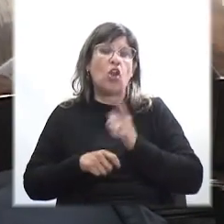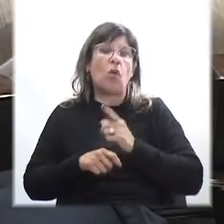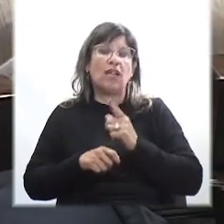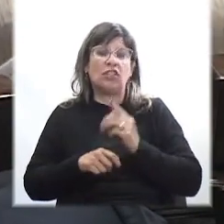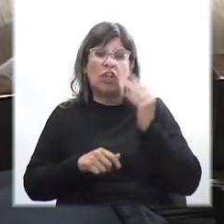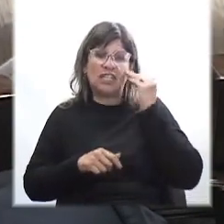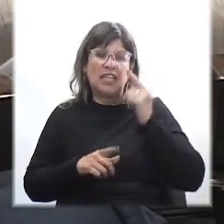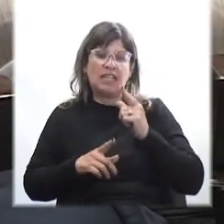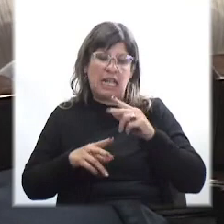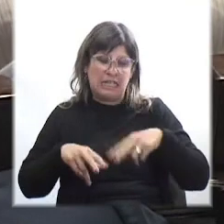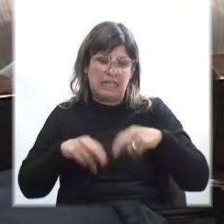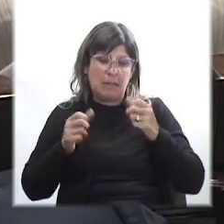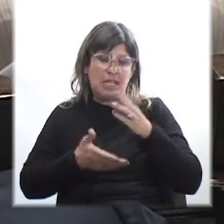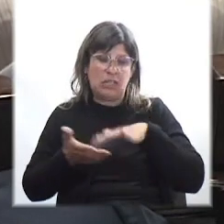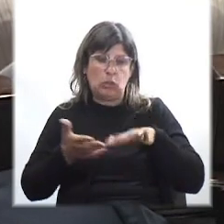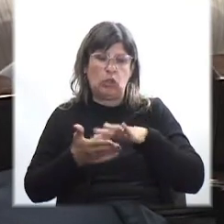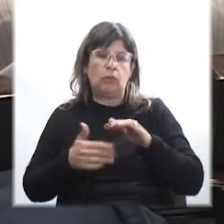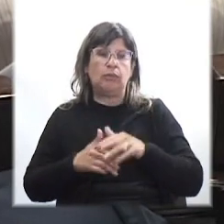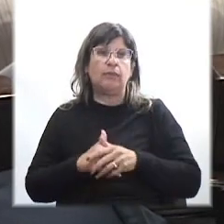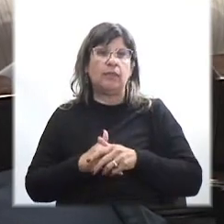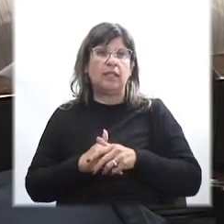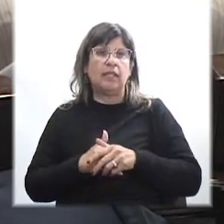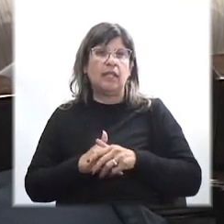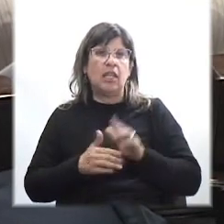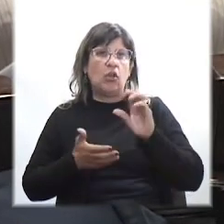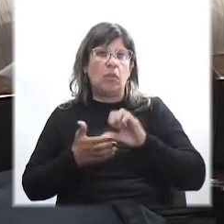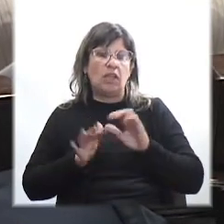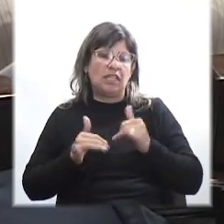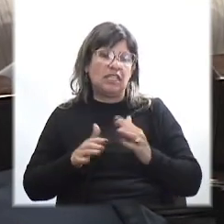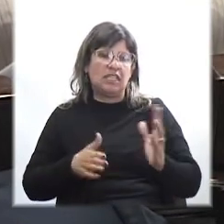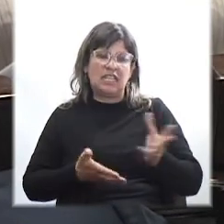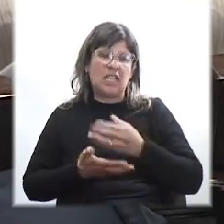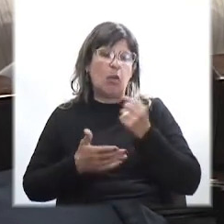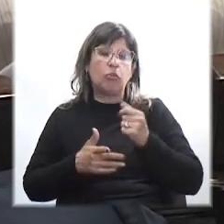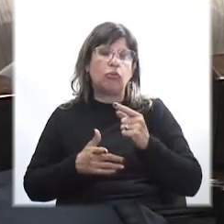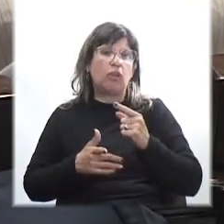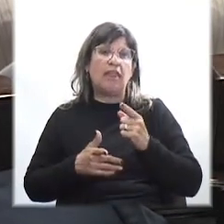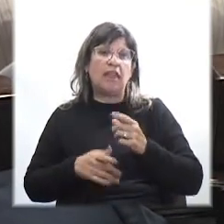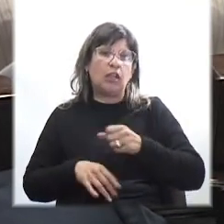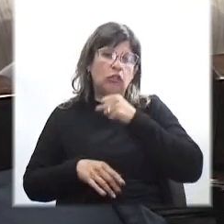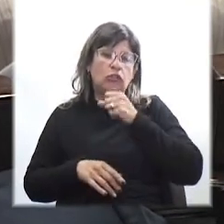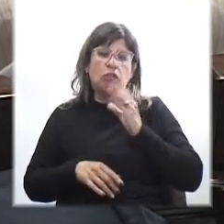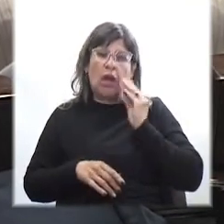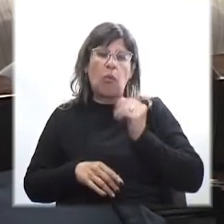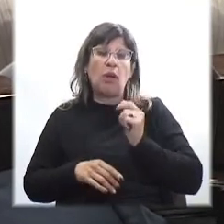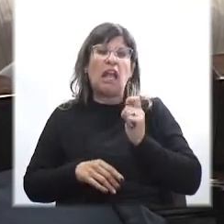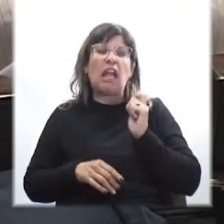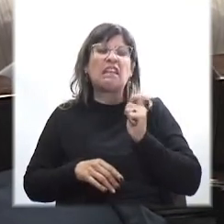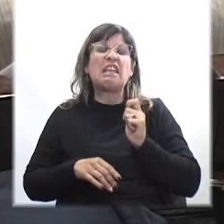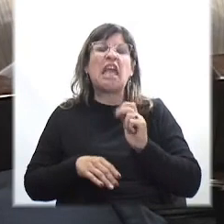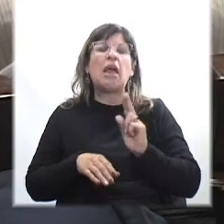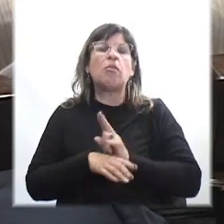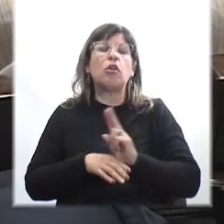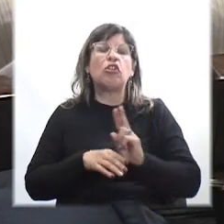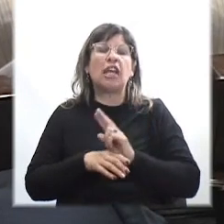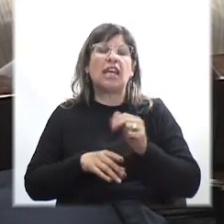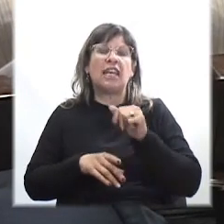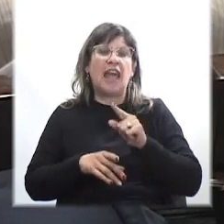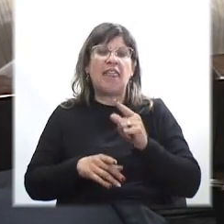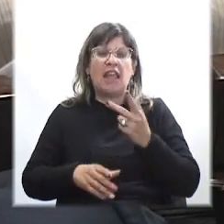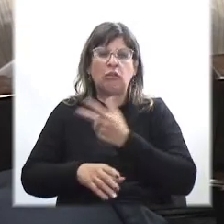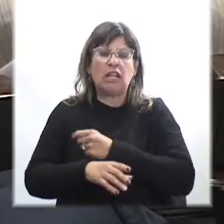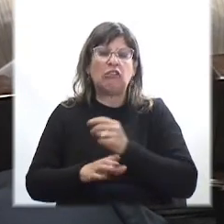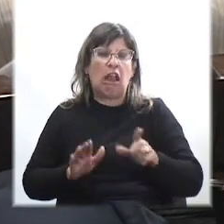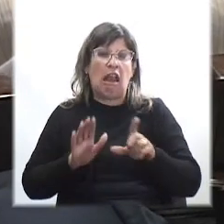examine el caso. En un país donde ya se abusa de los ancianos ¿Quién los protegerá de la eutanasia